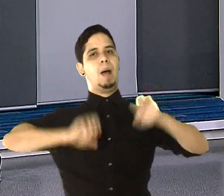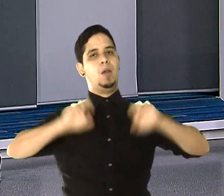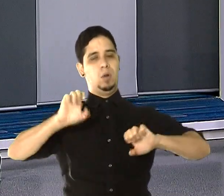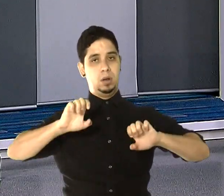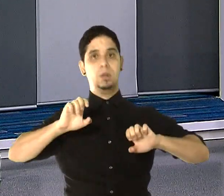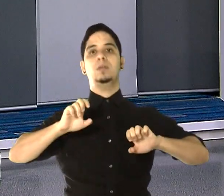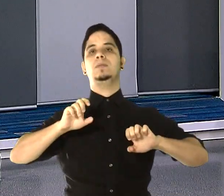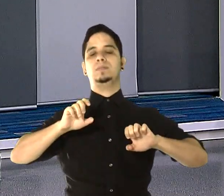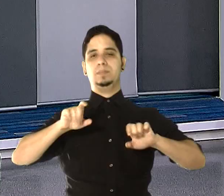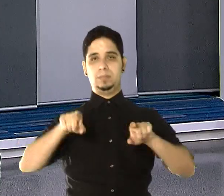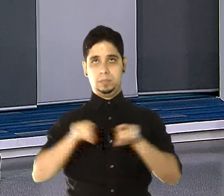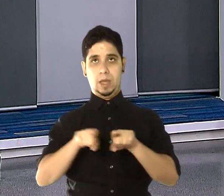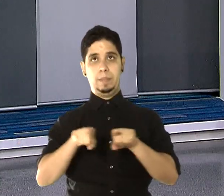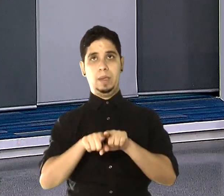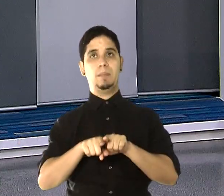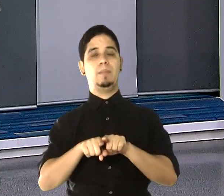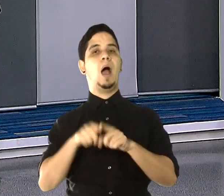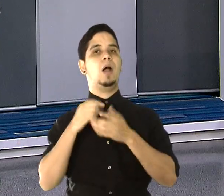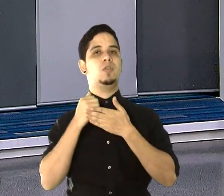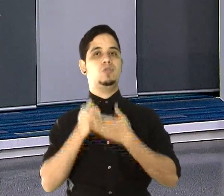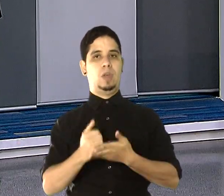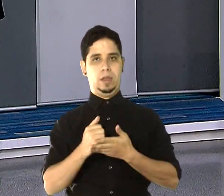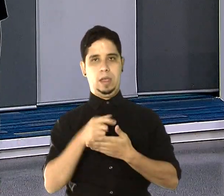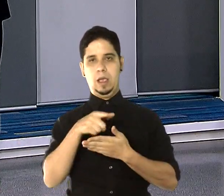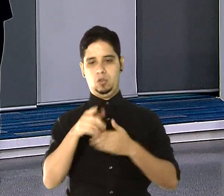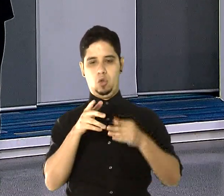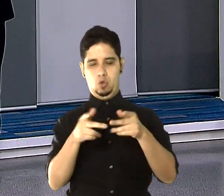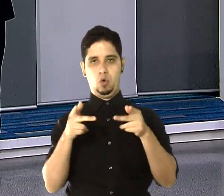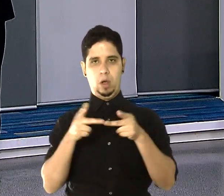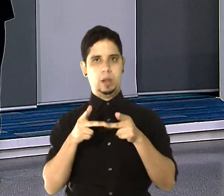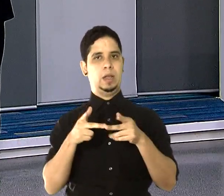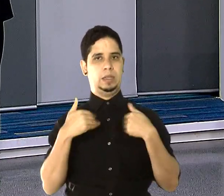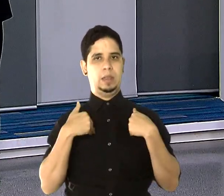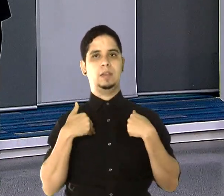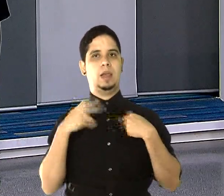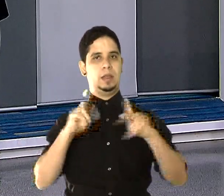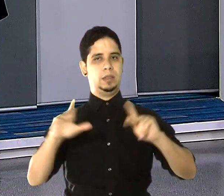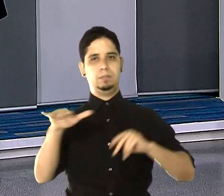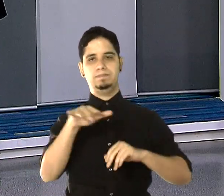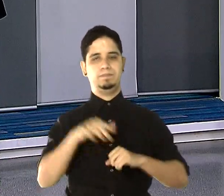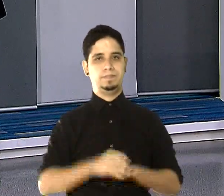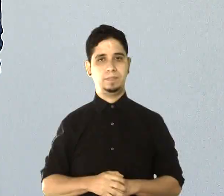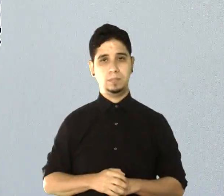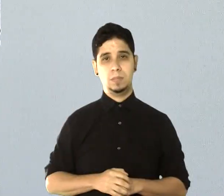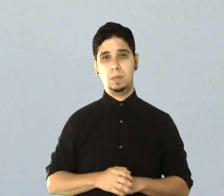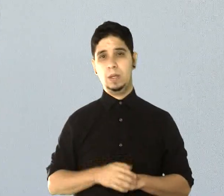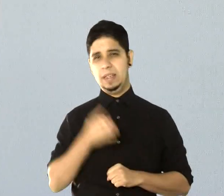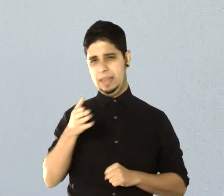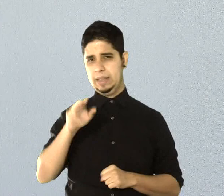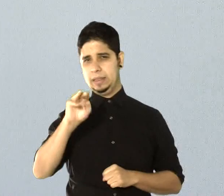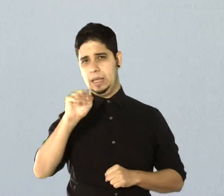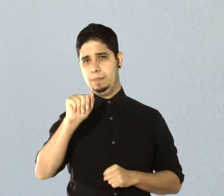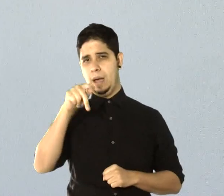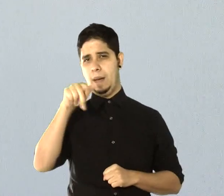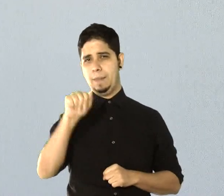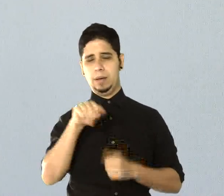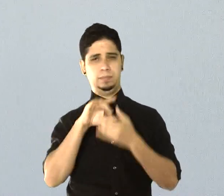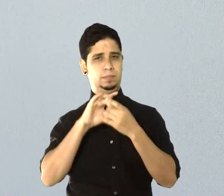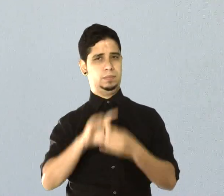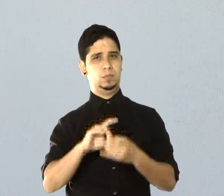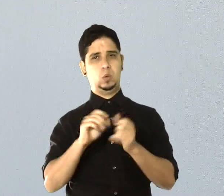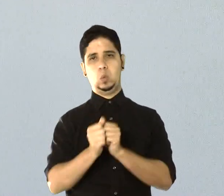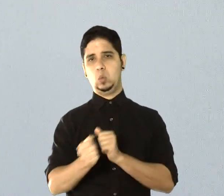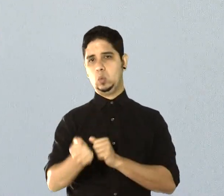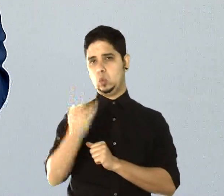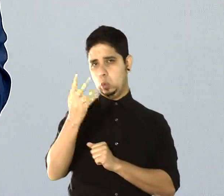también va a haber una mitigación y una resiliencia en esas facilidades que tienen esas entidades sin fines de lucro. Y este mapa se concentra en